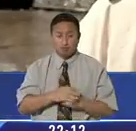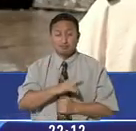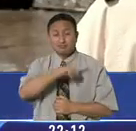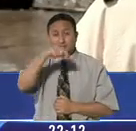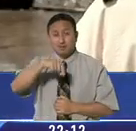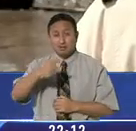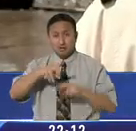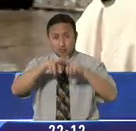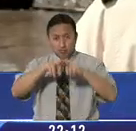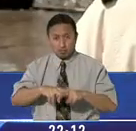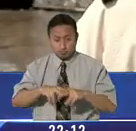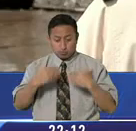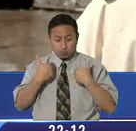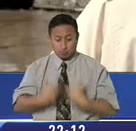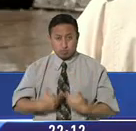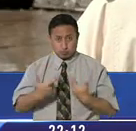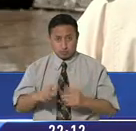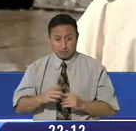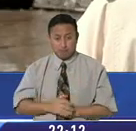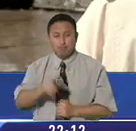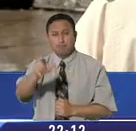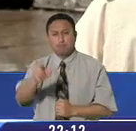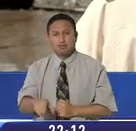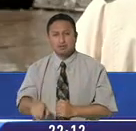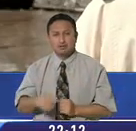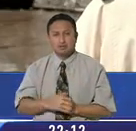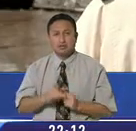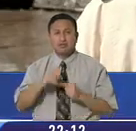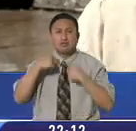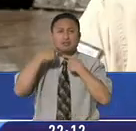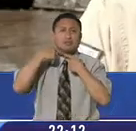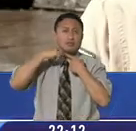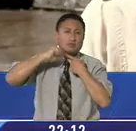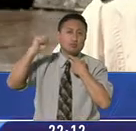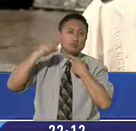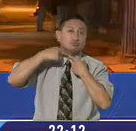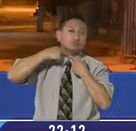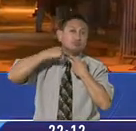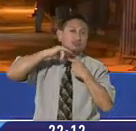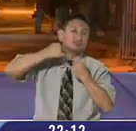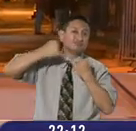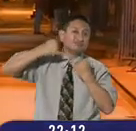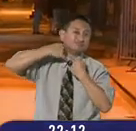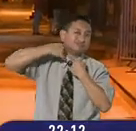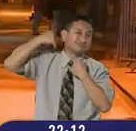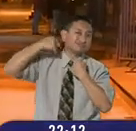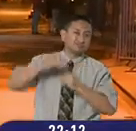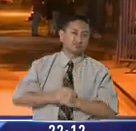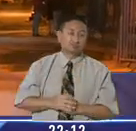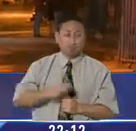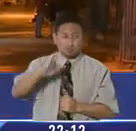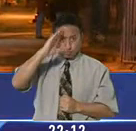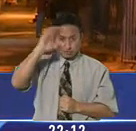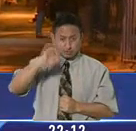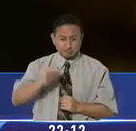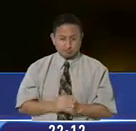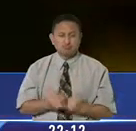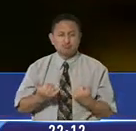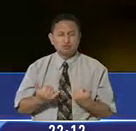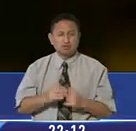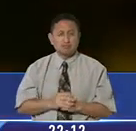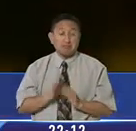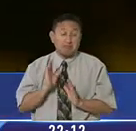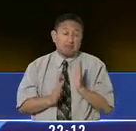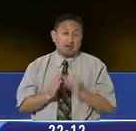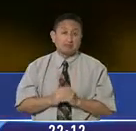la inspección, esa persona se encontraba con una bufanda y un cable en su cuello. Los agentes se manejaron bajo la figura de